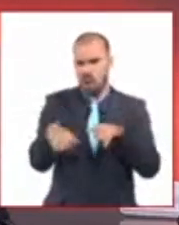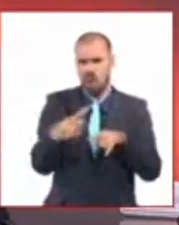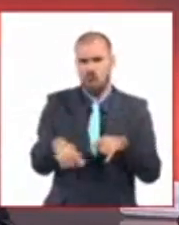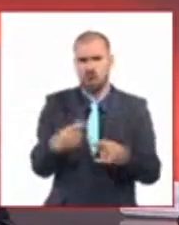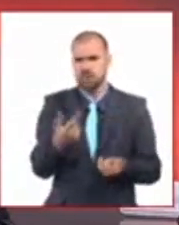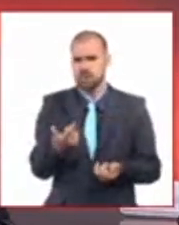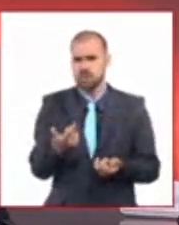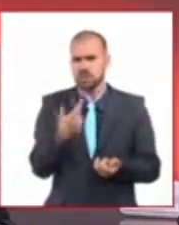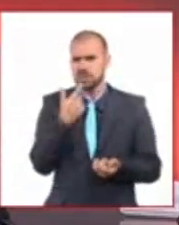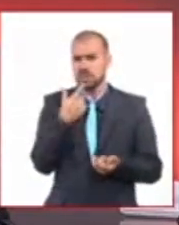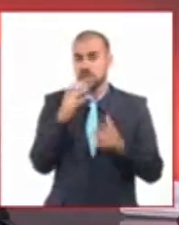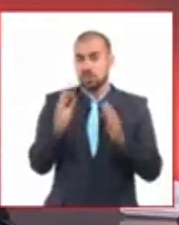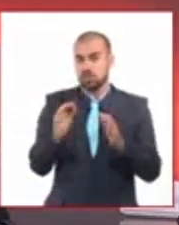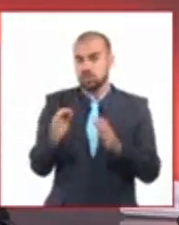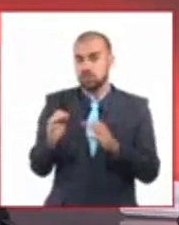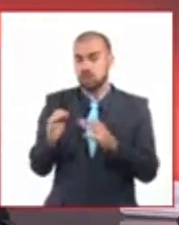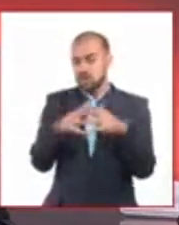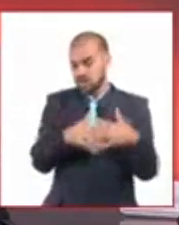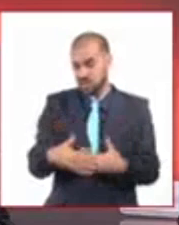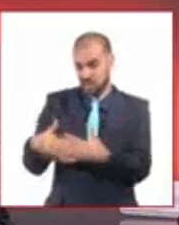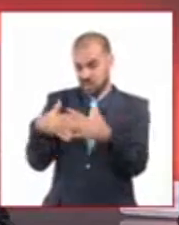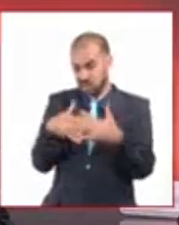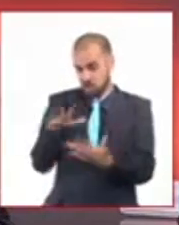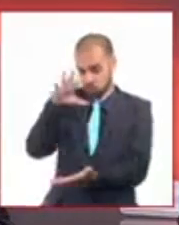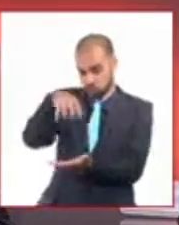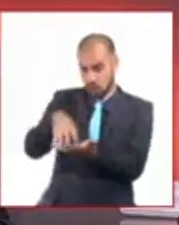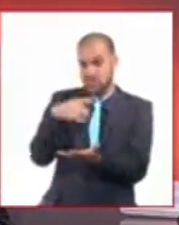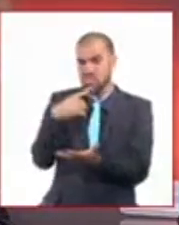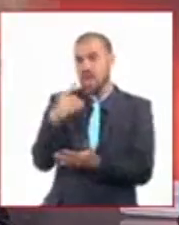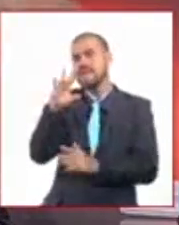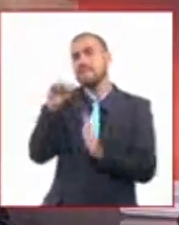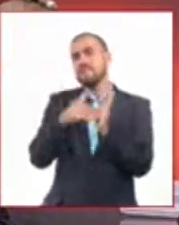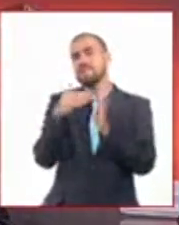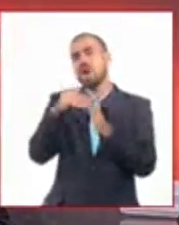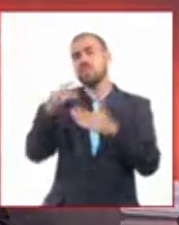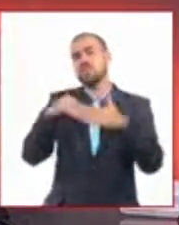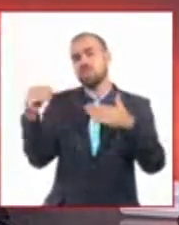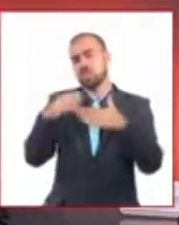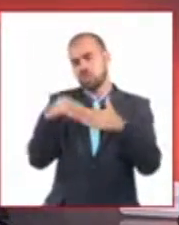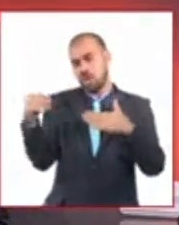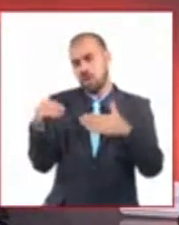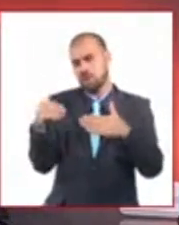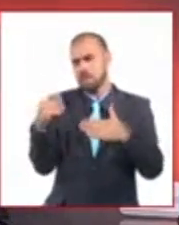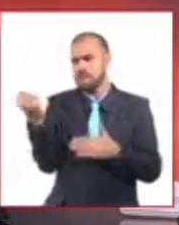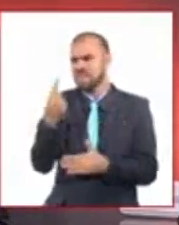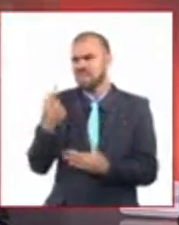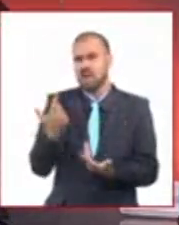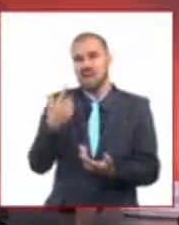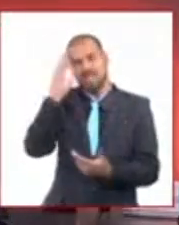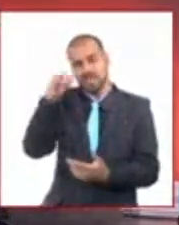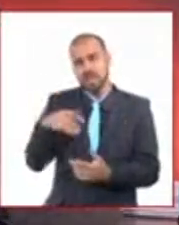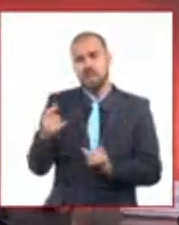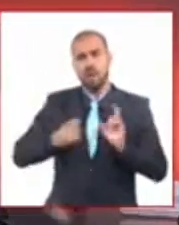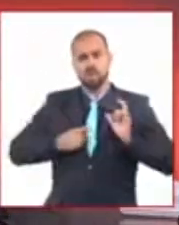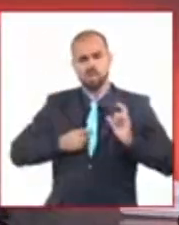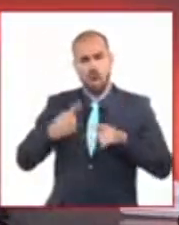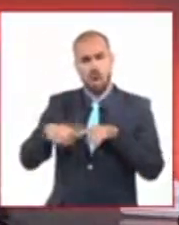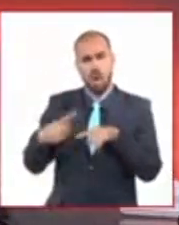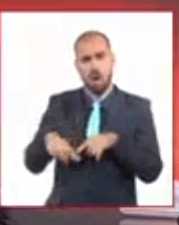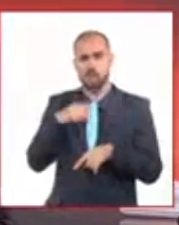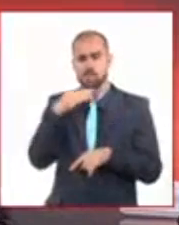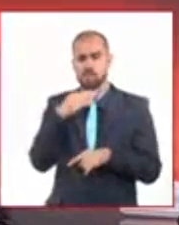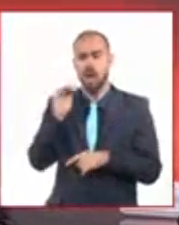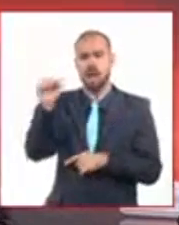de todo eeuu le ha garantizado 15 millones de dólares solo para la seguridad de la cumbre cuando no ponen un millón